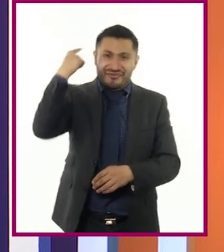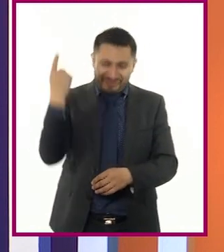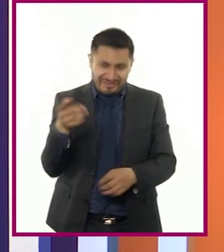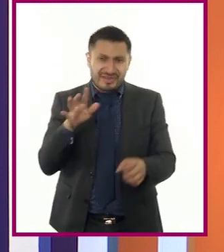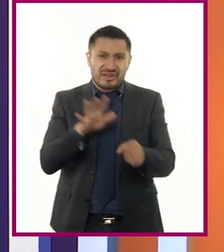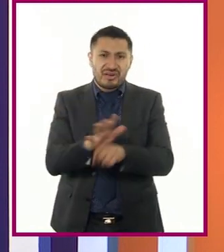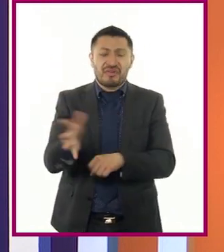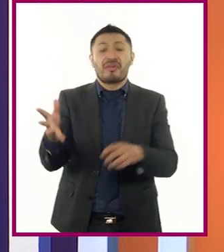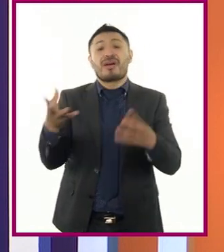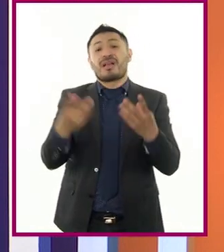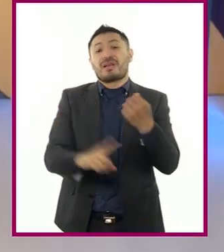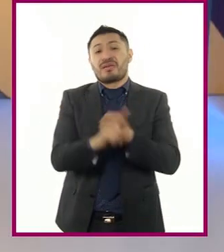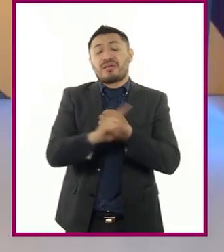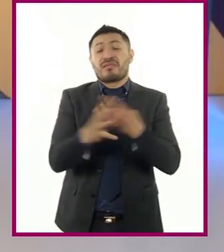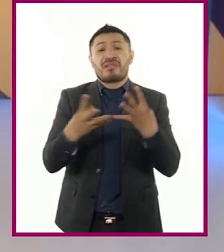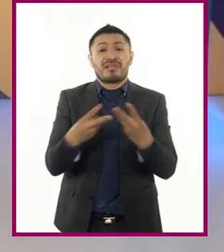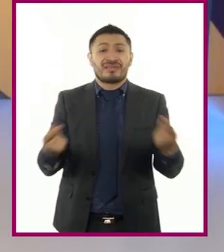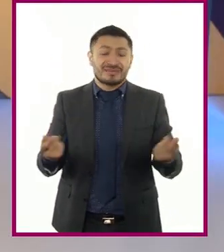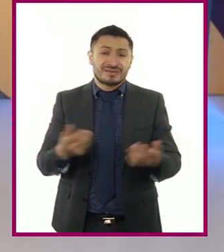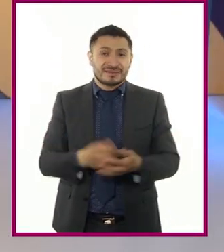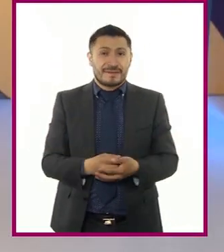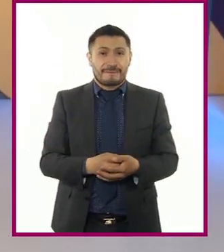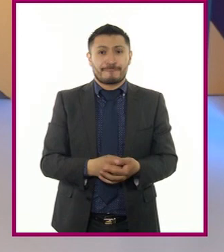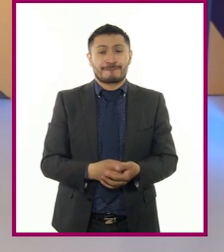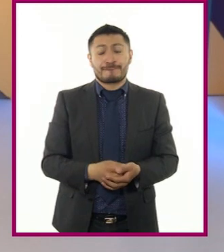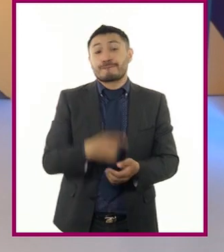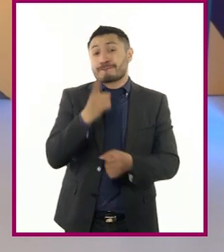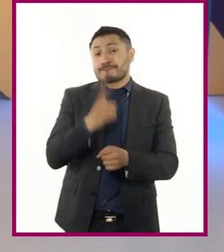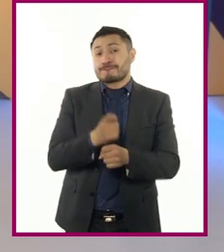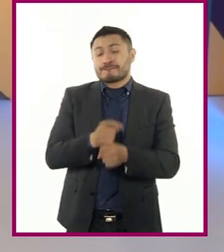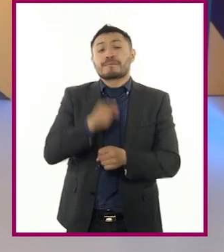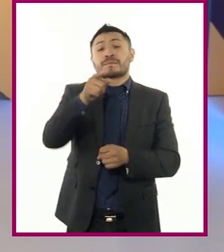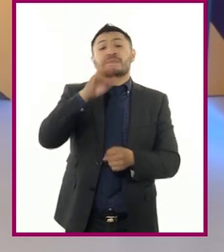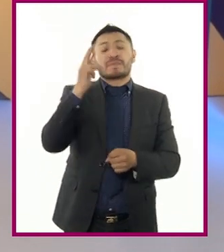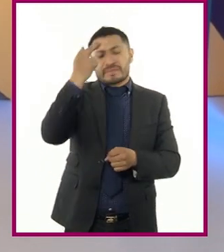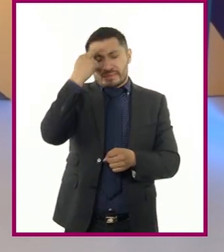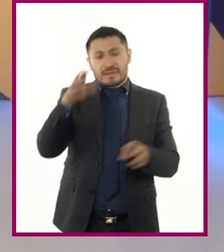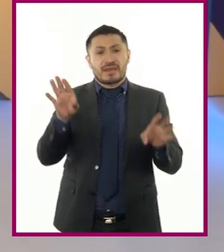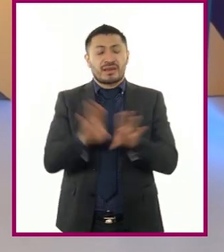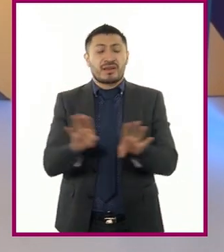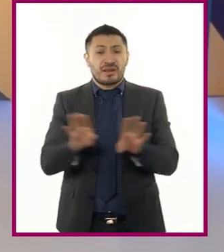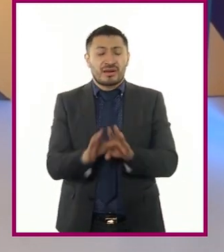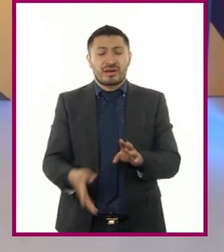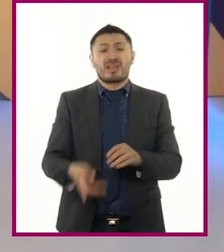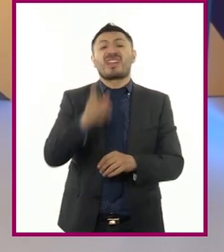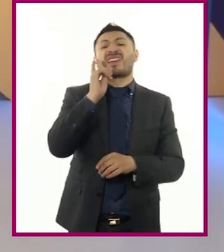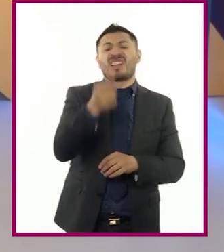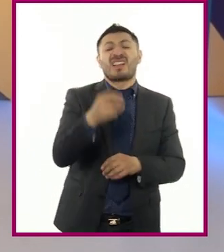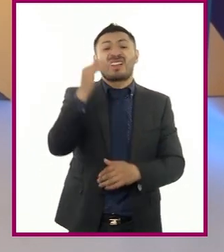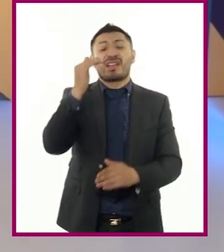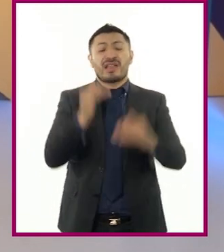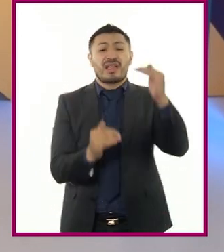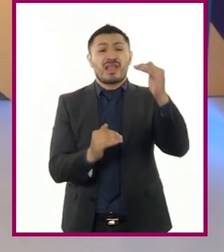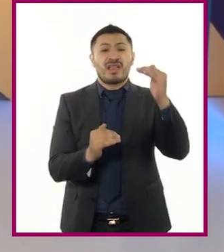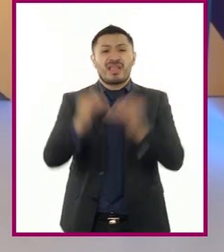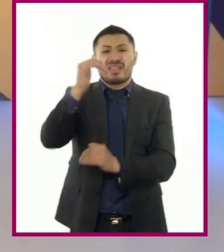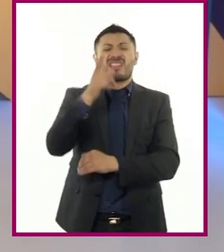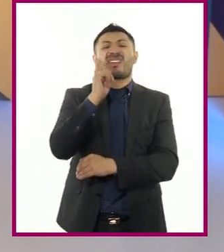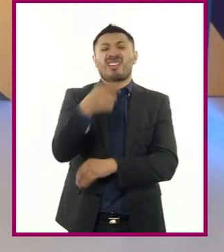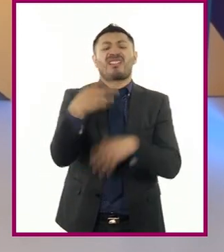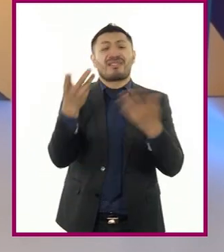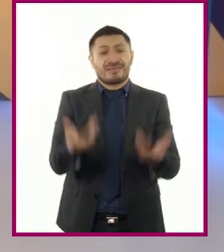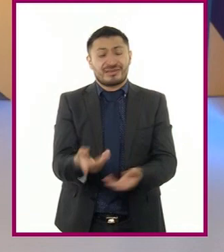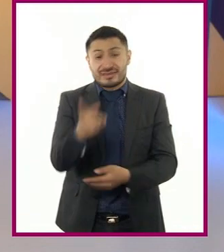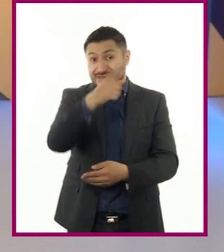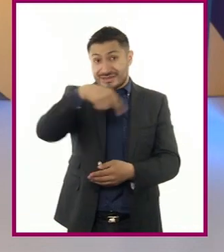hacer en cada situación. Primero, recuperemos cómo se define la proporcionalidad inversa. Ustedes, allá en